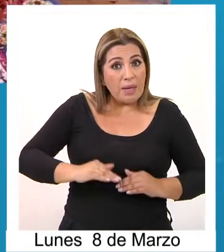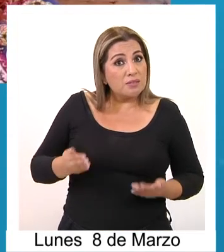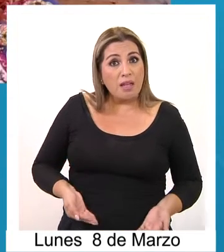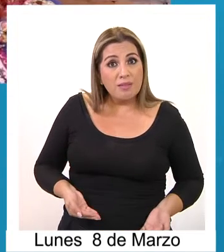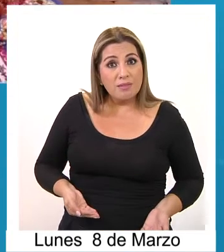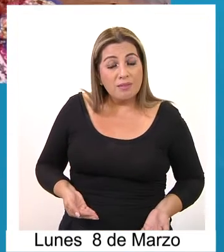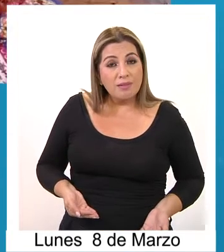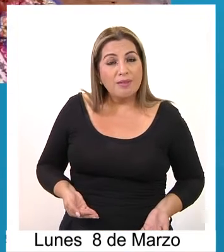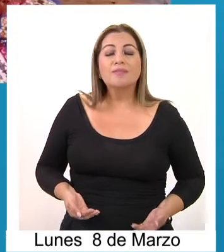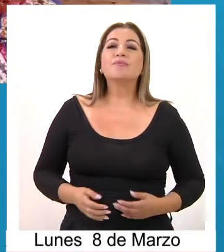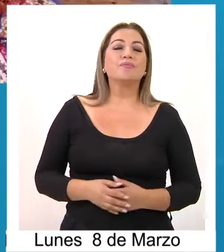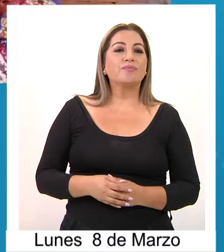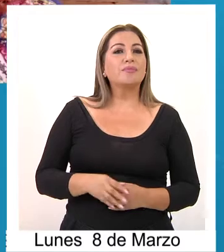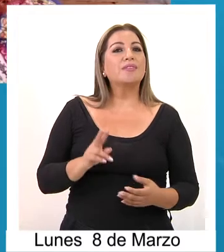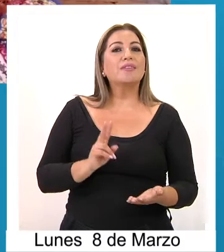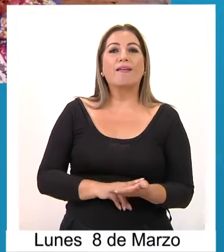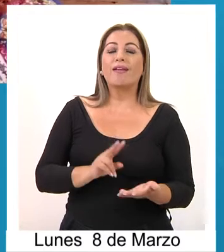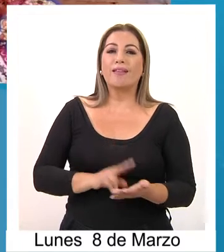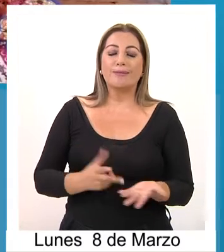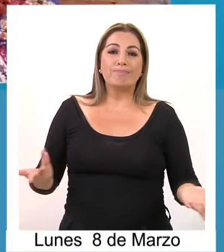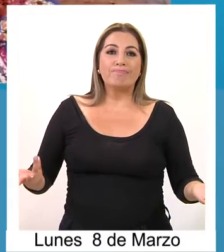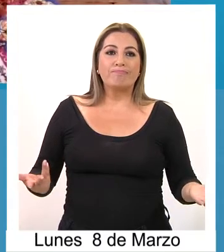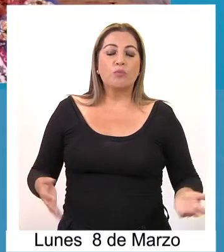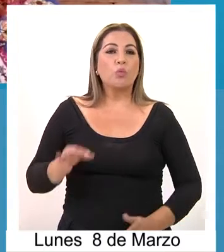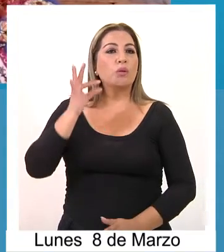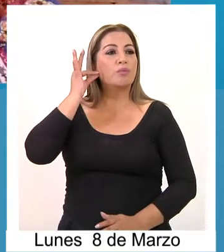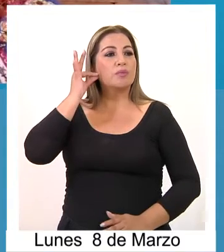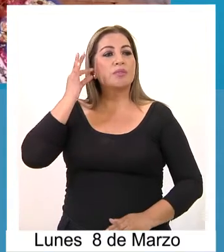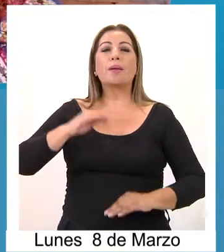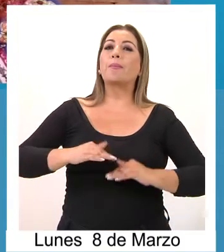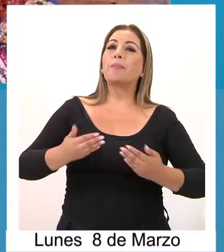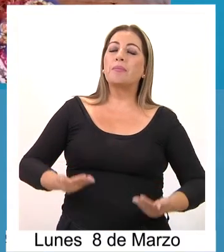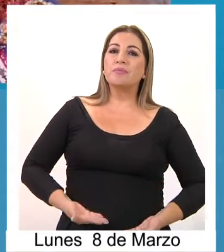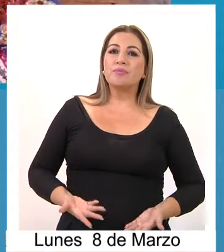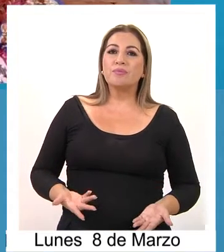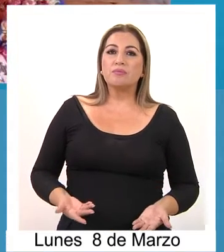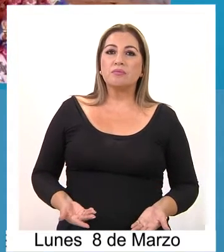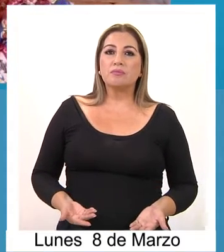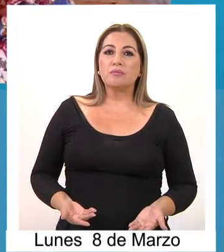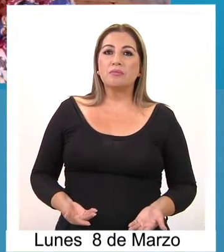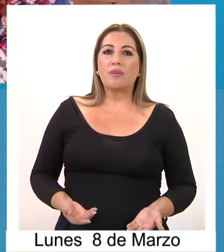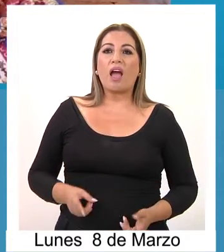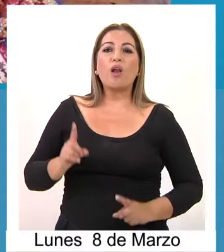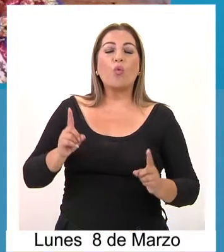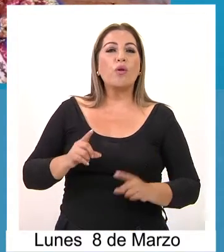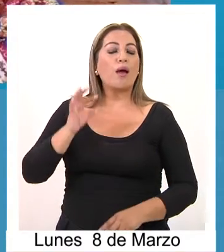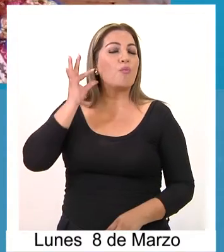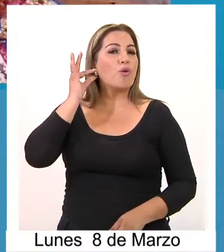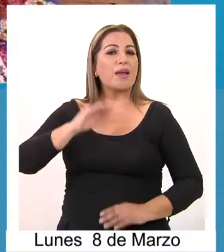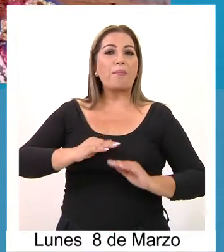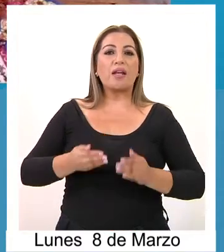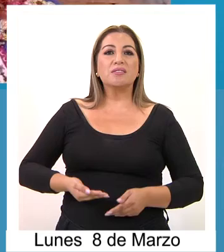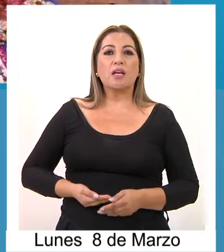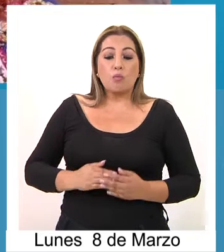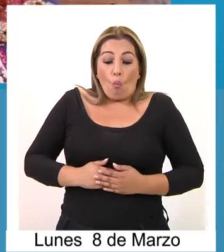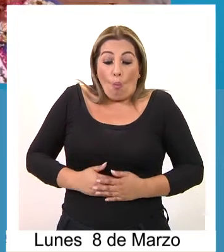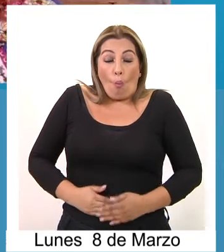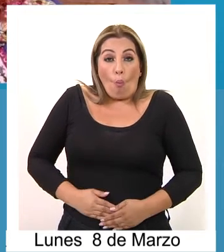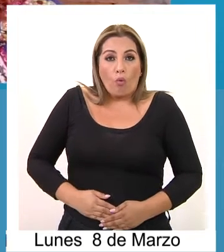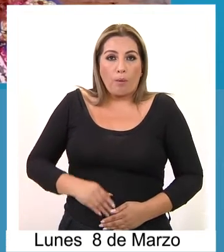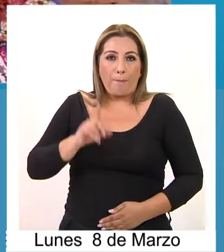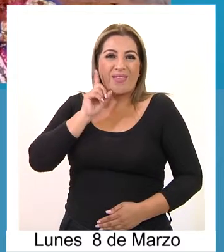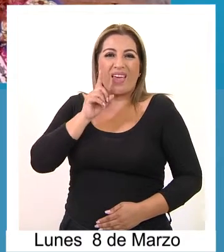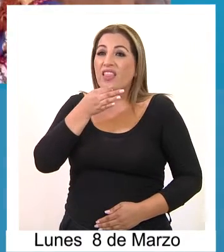está embarazada. Entonces, la verdad es que la única forma que tiene una mujer embarazada de vacunarse en Chile es mintiendo. Y eso ética y legalmente es